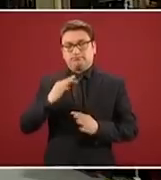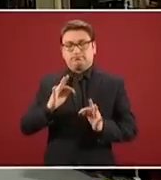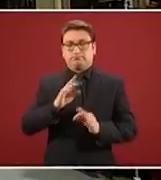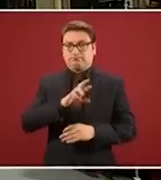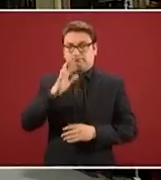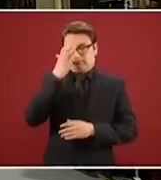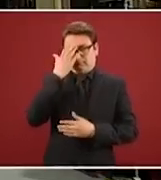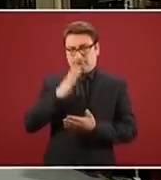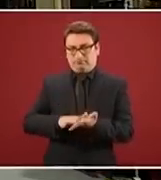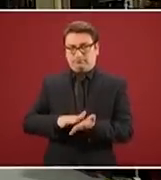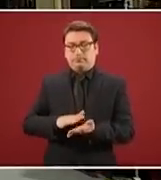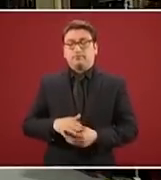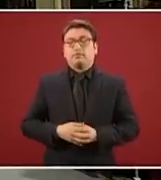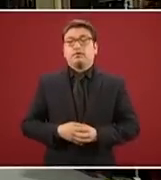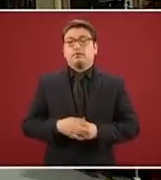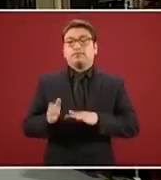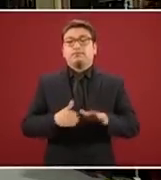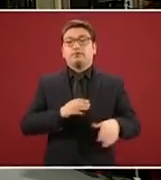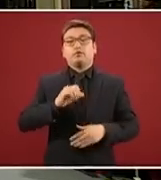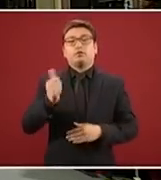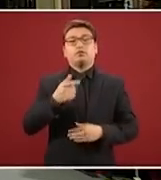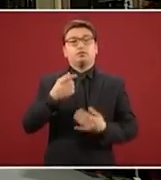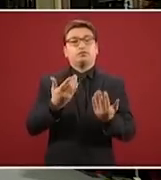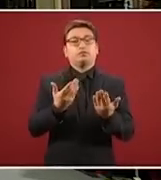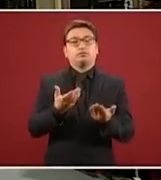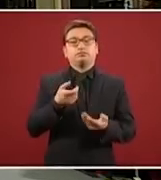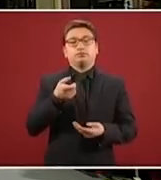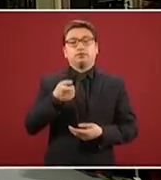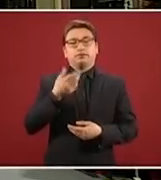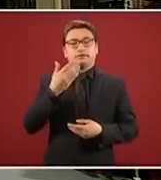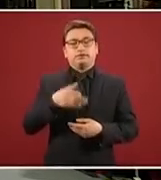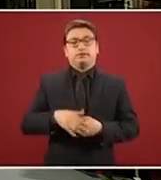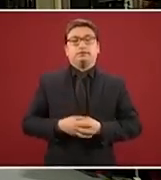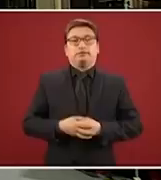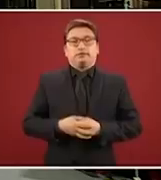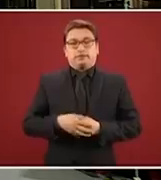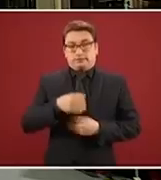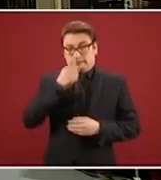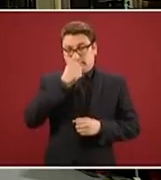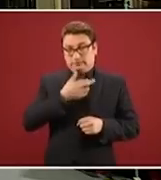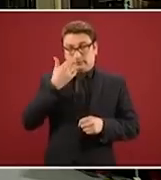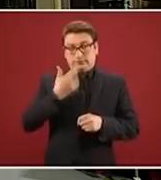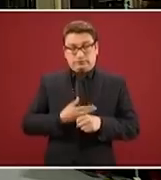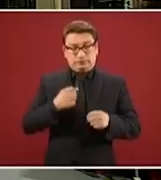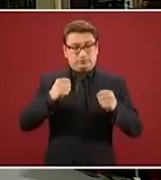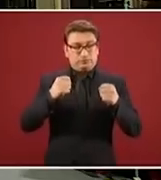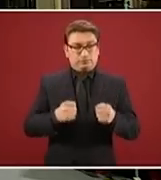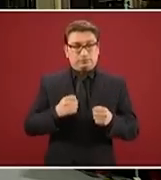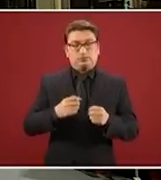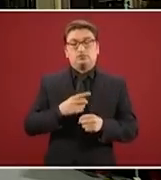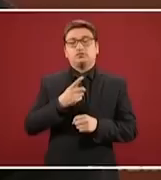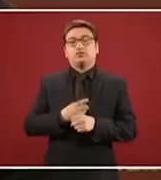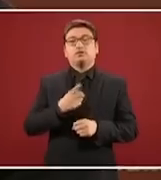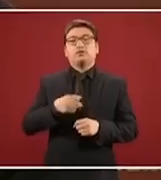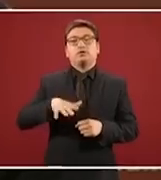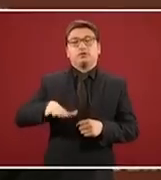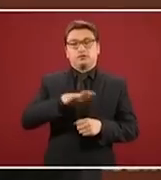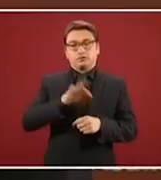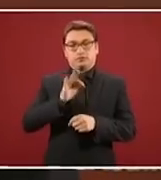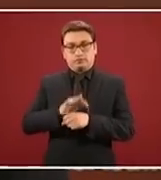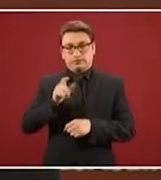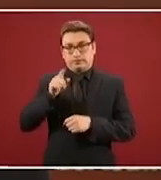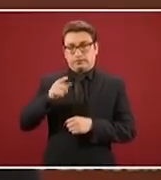y la siguiente por favor se han efectuado por parte de la secretaría de seguridad pública en particular del subsecretario ricardo